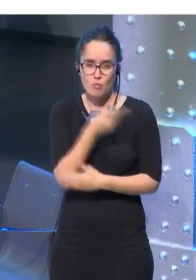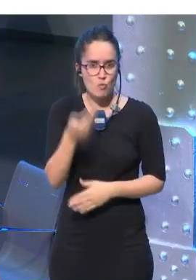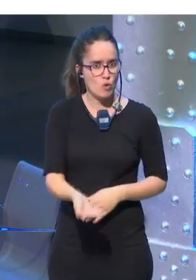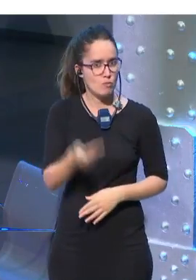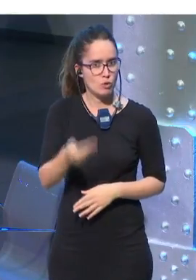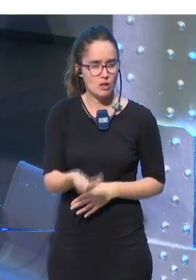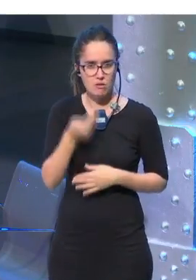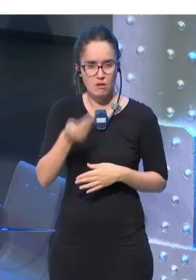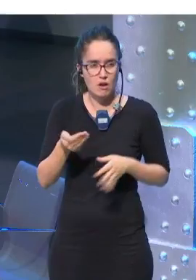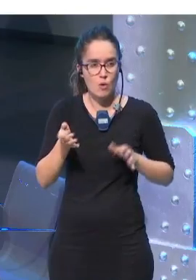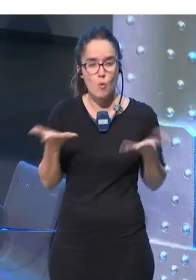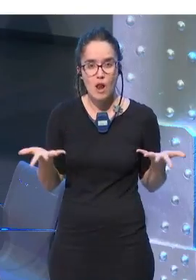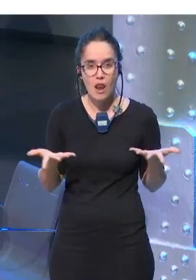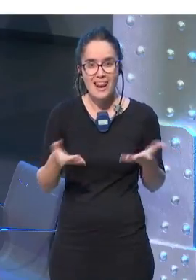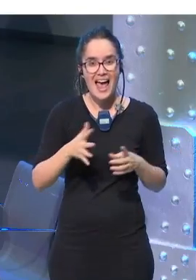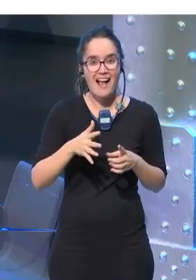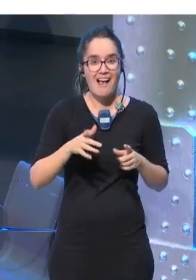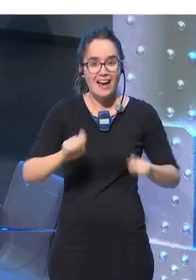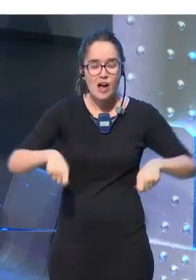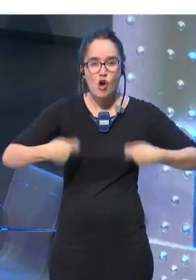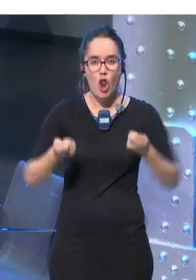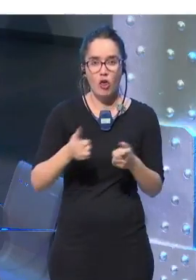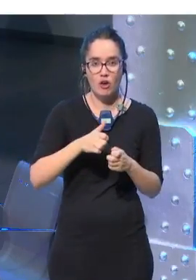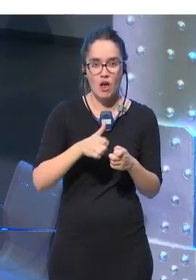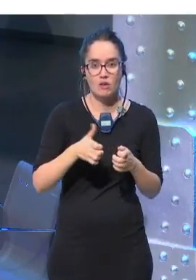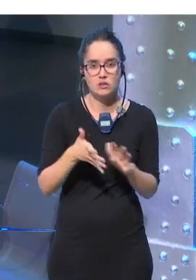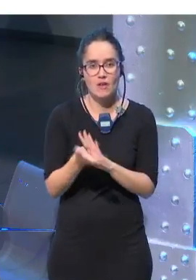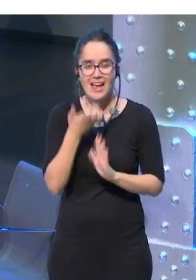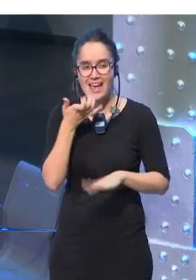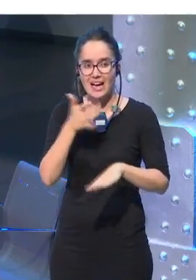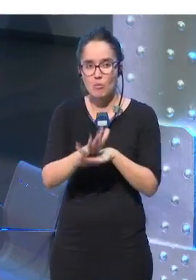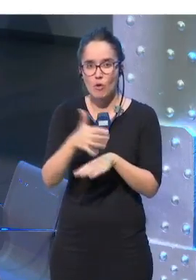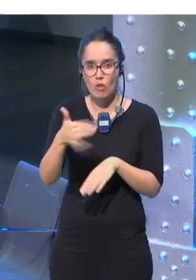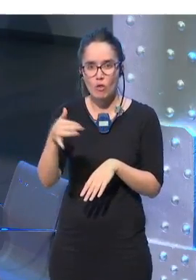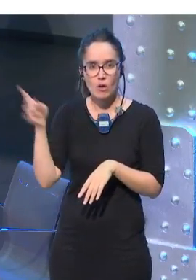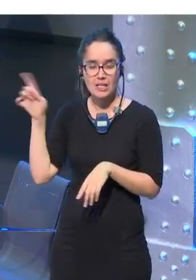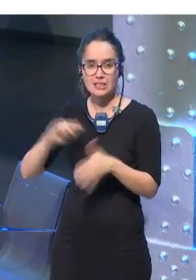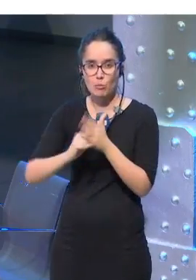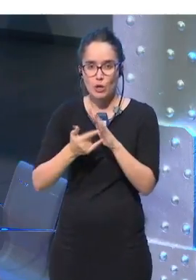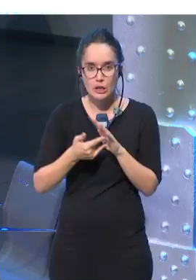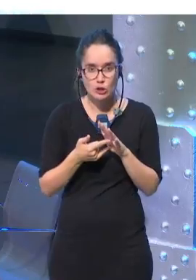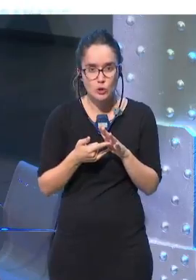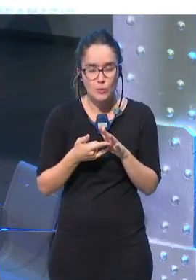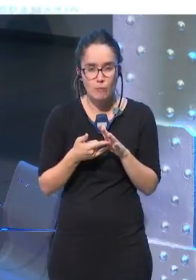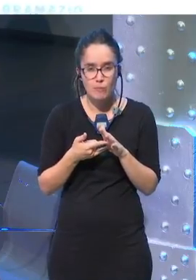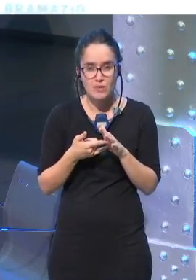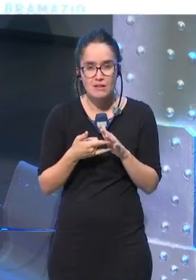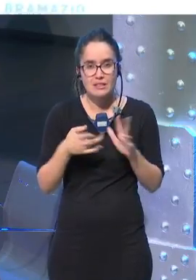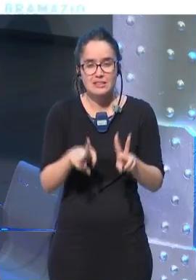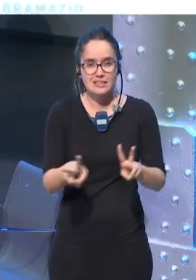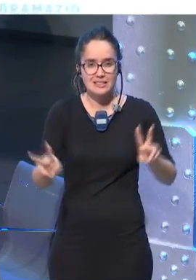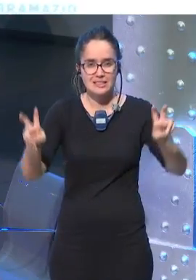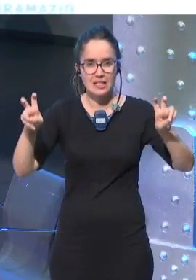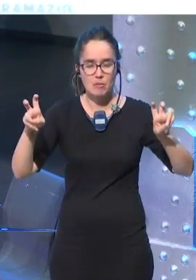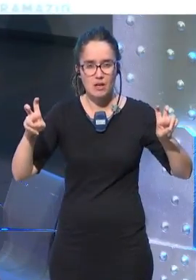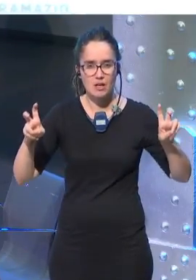es básicamente la ecología, y que está ejemplificada en este proyecto. La cuestión